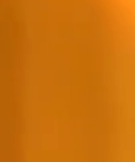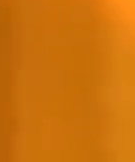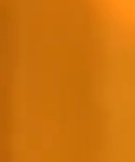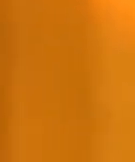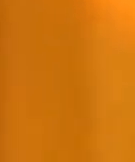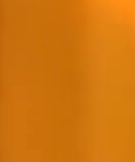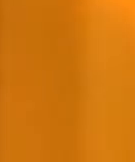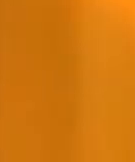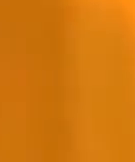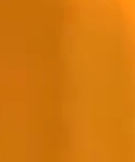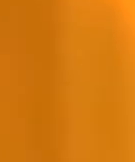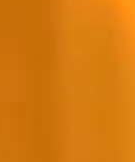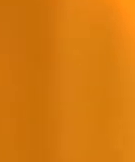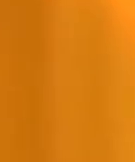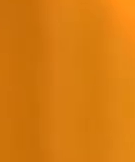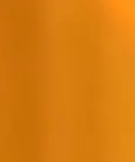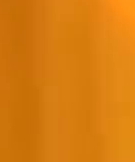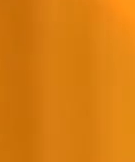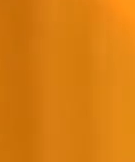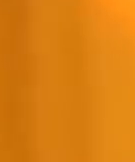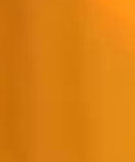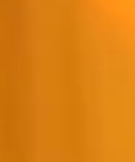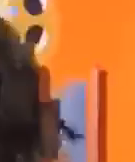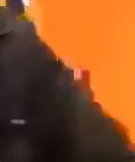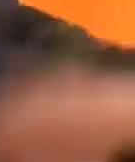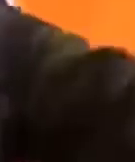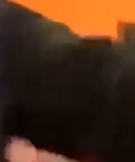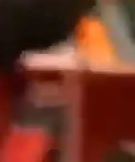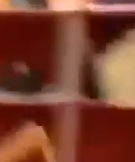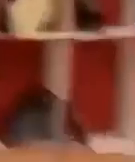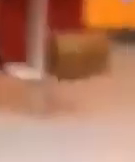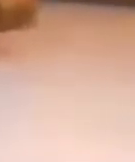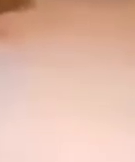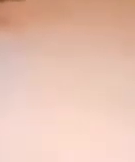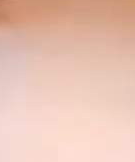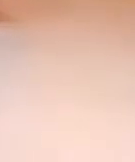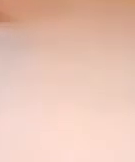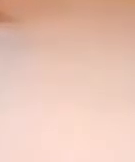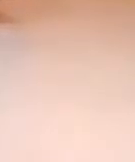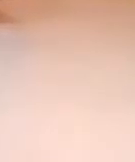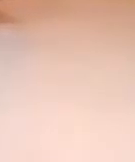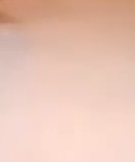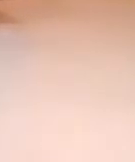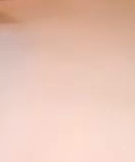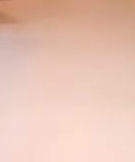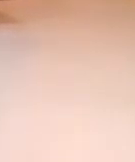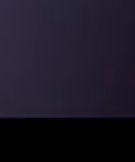pero mucho más que está pensado solo en ustedes. ¡No se despeguen!